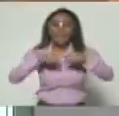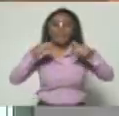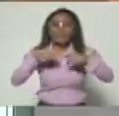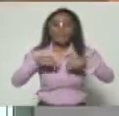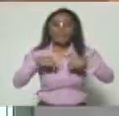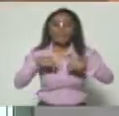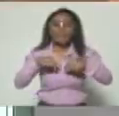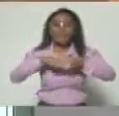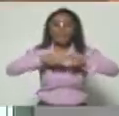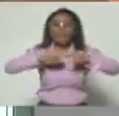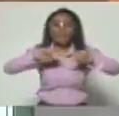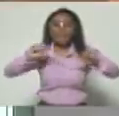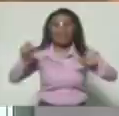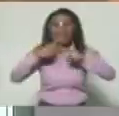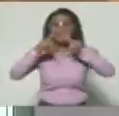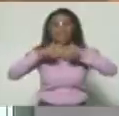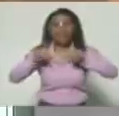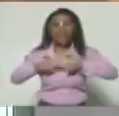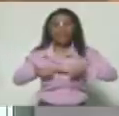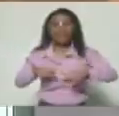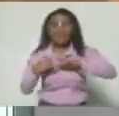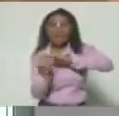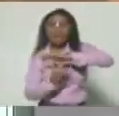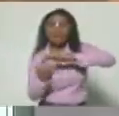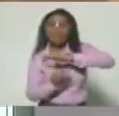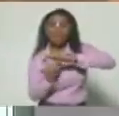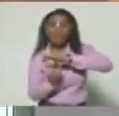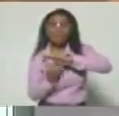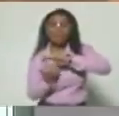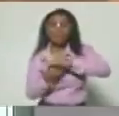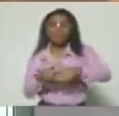con distintos instrumentos, señor Canciller,